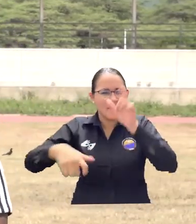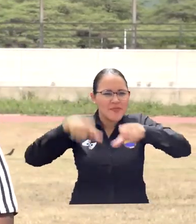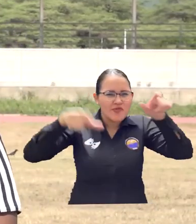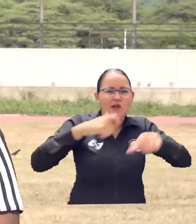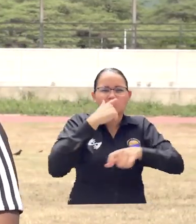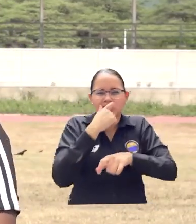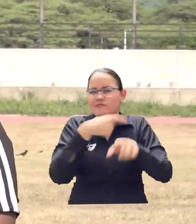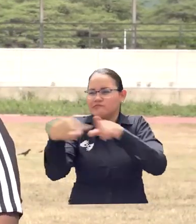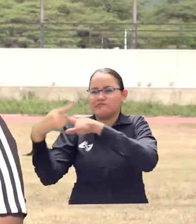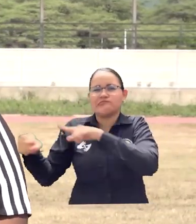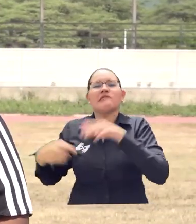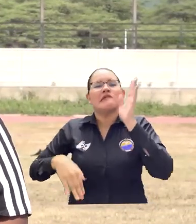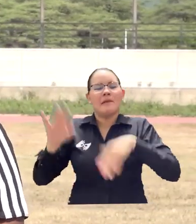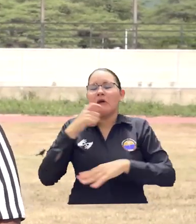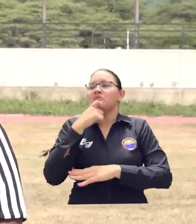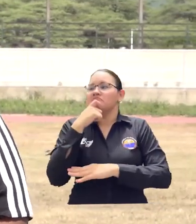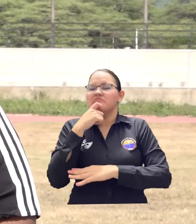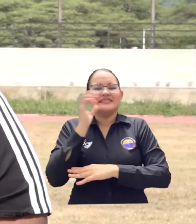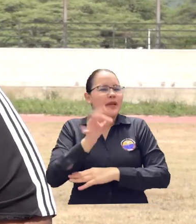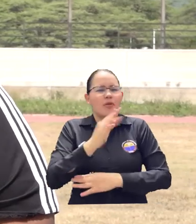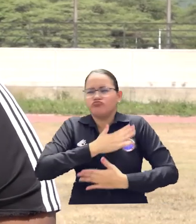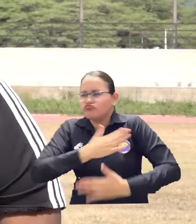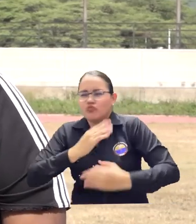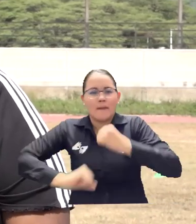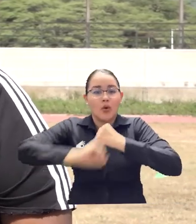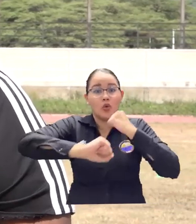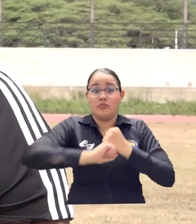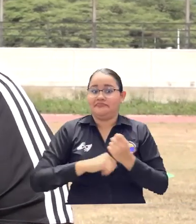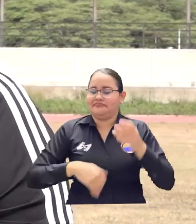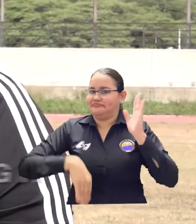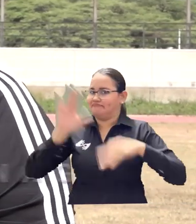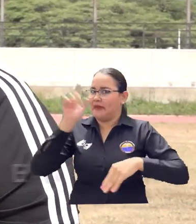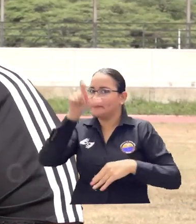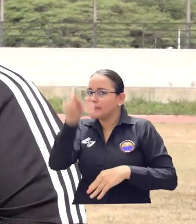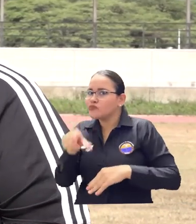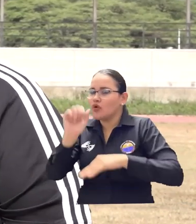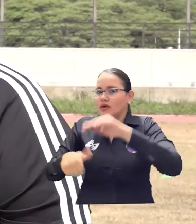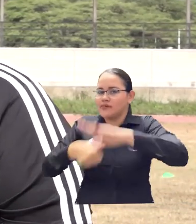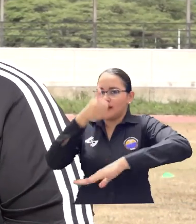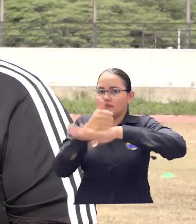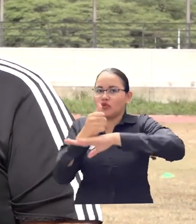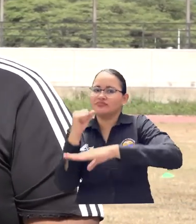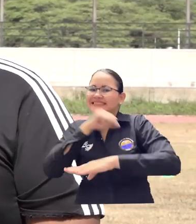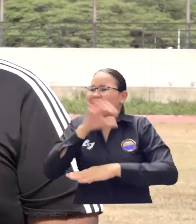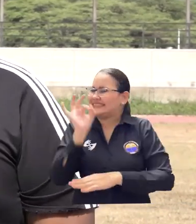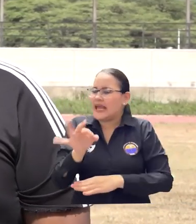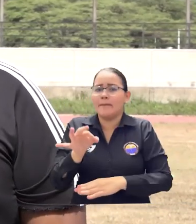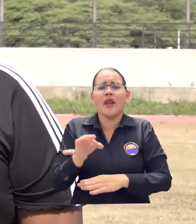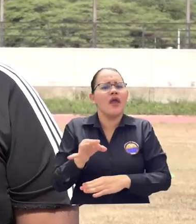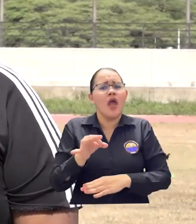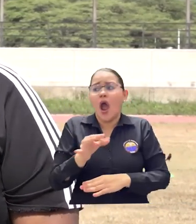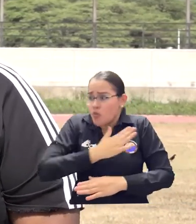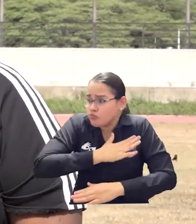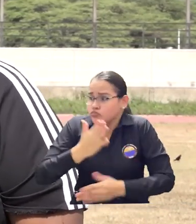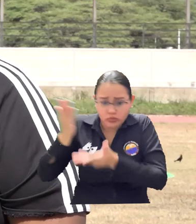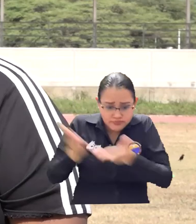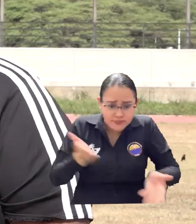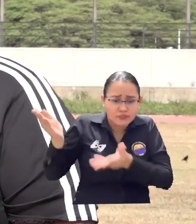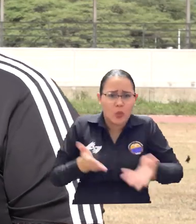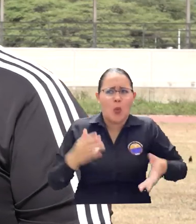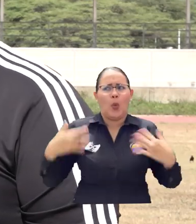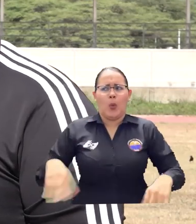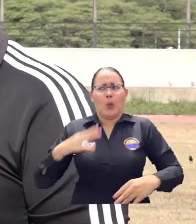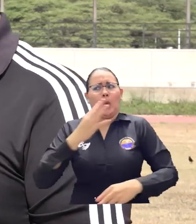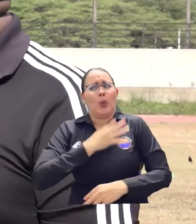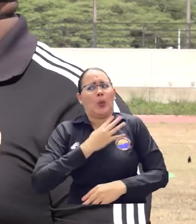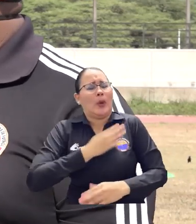una cancha de fútbol, el cual FIFA recomienda hacer las pruebas físicas en césped, en un terreno adecuado para la pisada